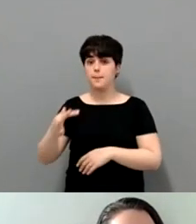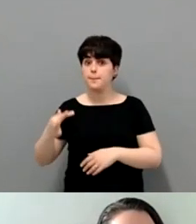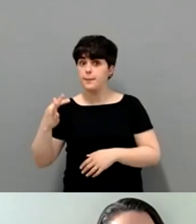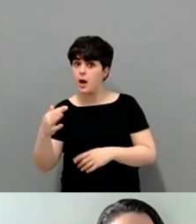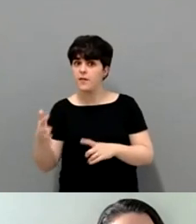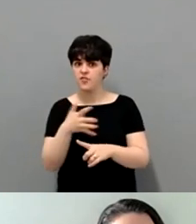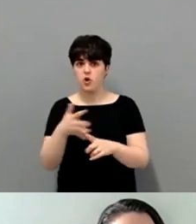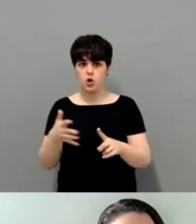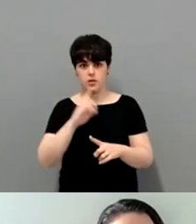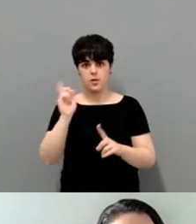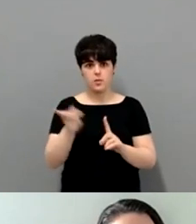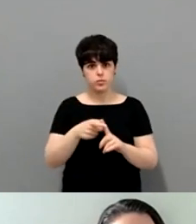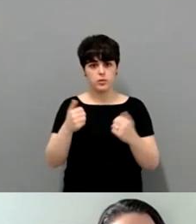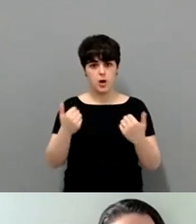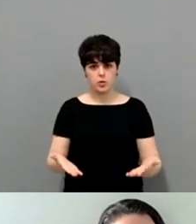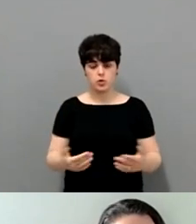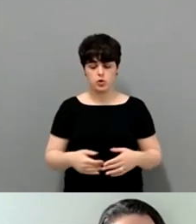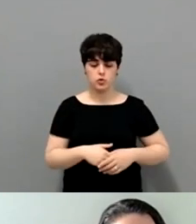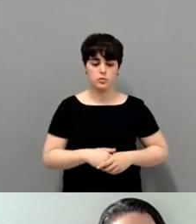la violencia.